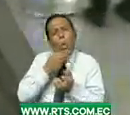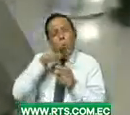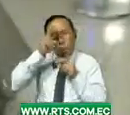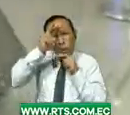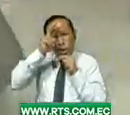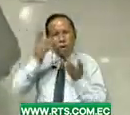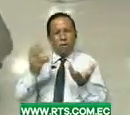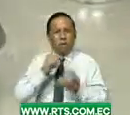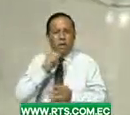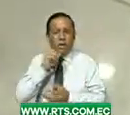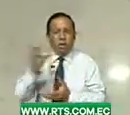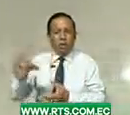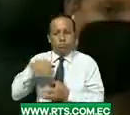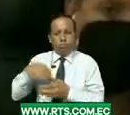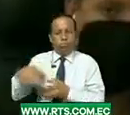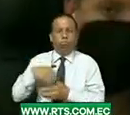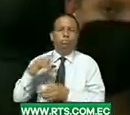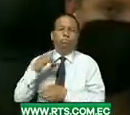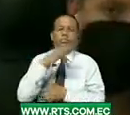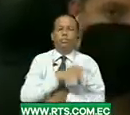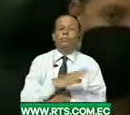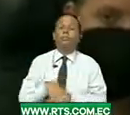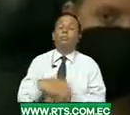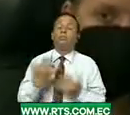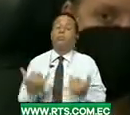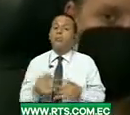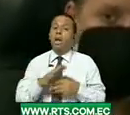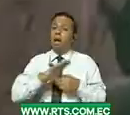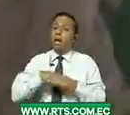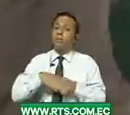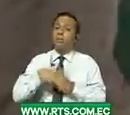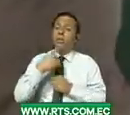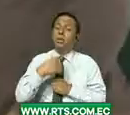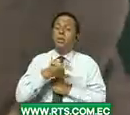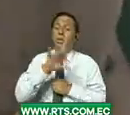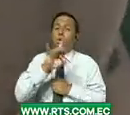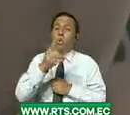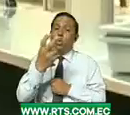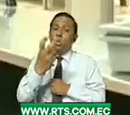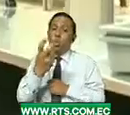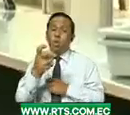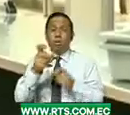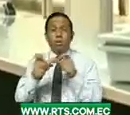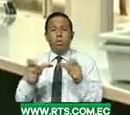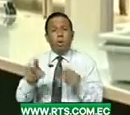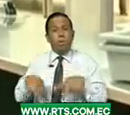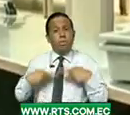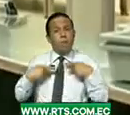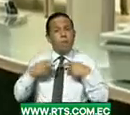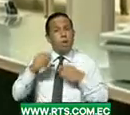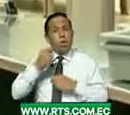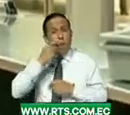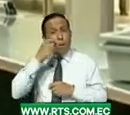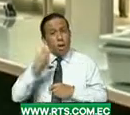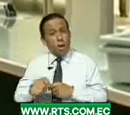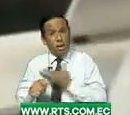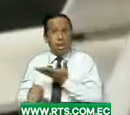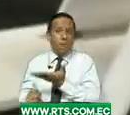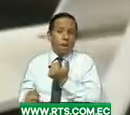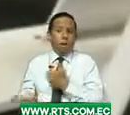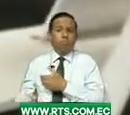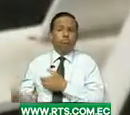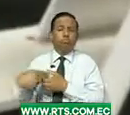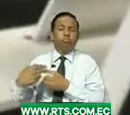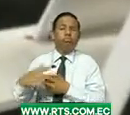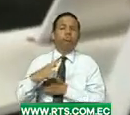La Cancillería ecuatoriana gestiona la repatriación de los 812 compatriotas que residían en Ucrania y que deben abandonar ese país. Hasta la fecha de